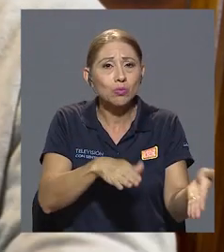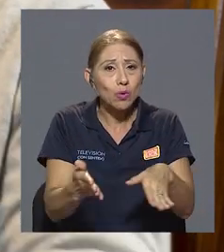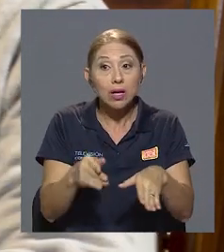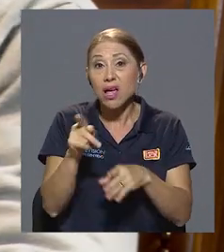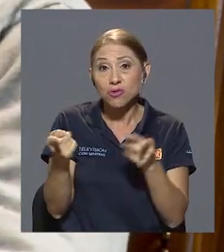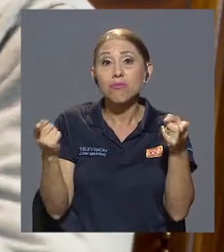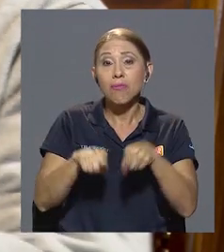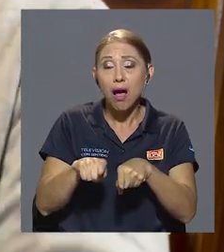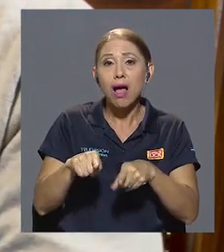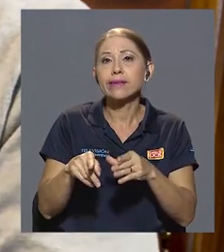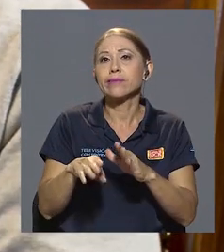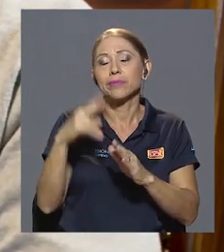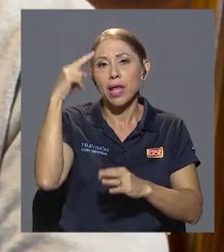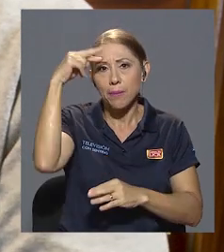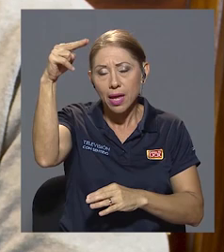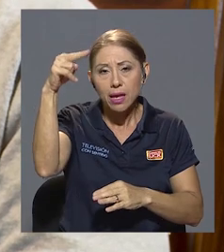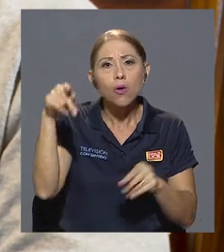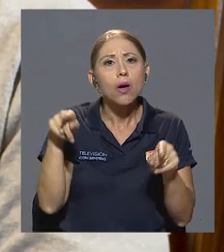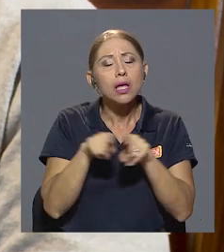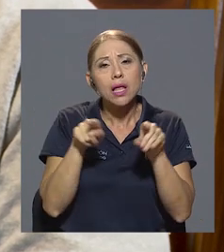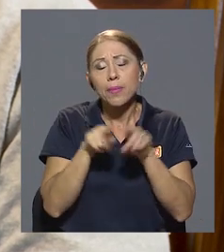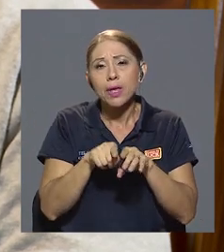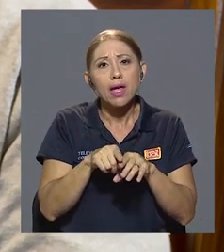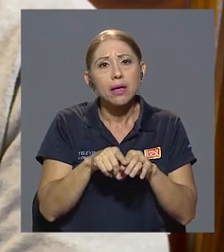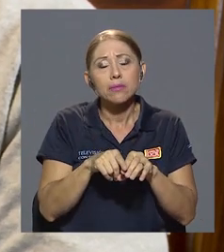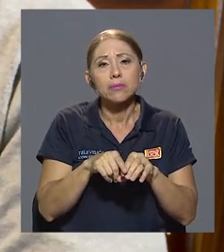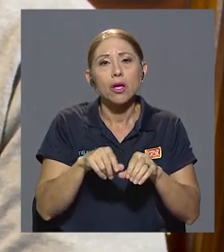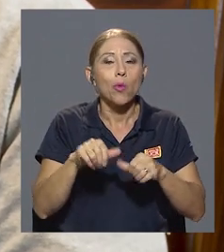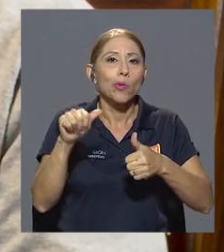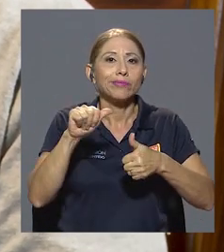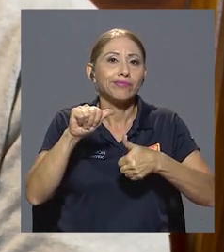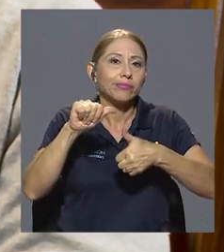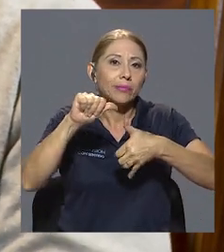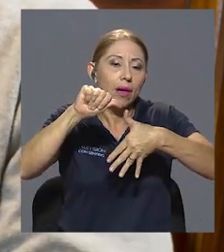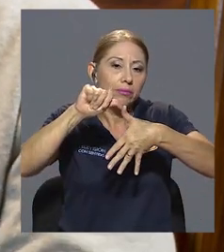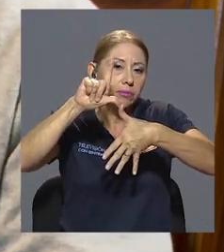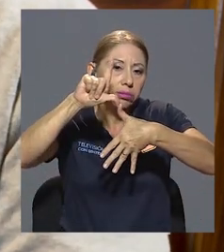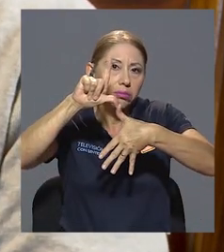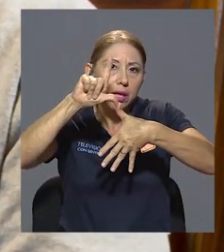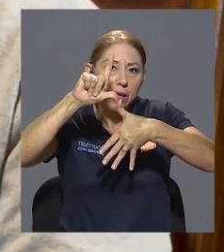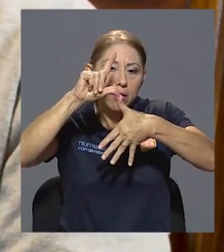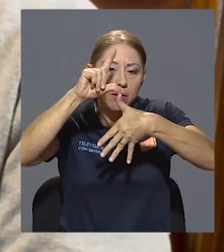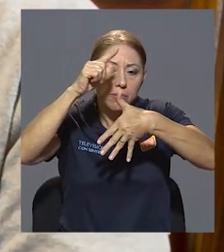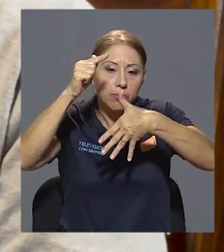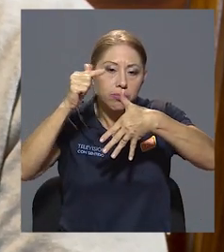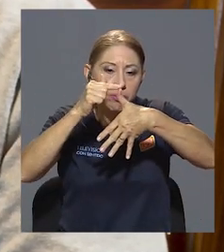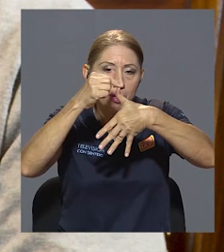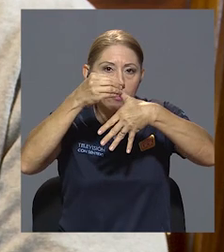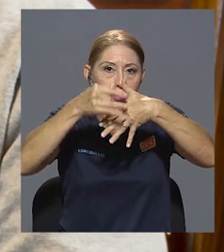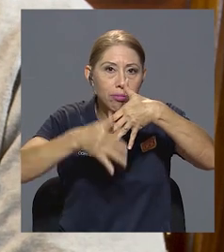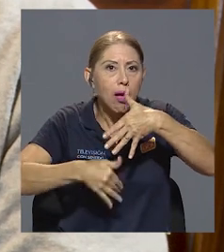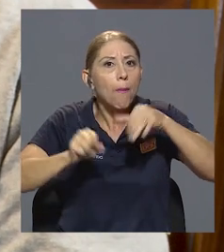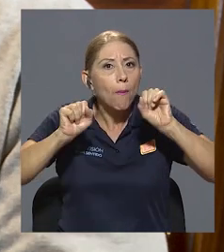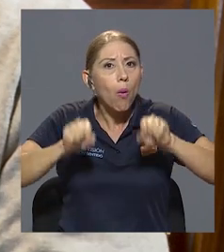y si seguimos bajando podríamos llegar a chile con mucha facilidad de eso eso lo hemos documentado del